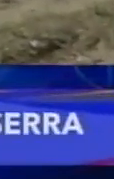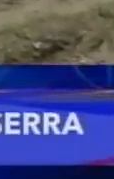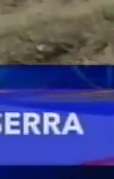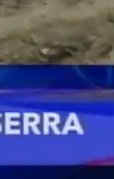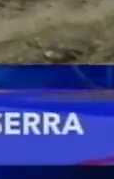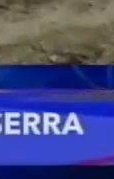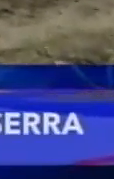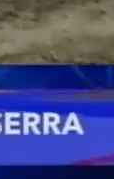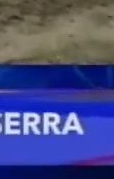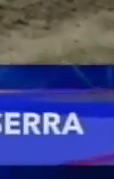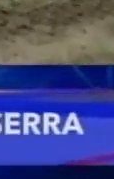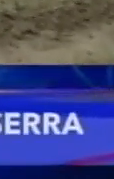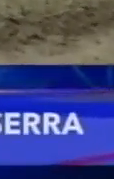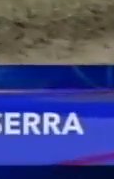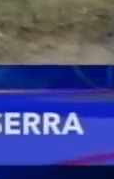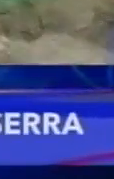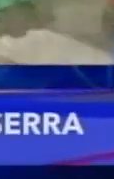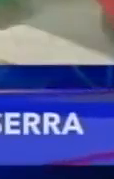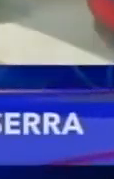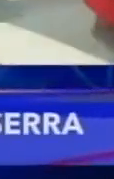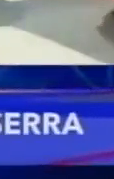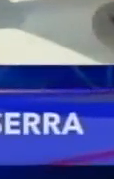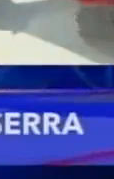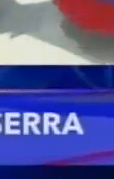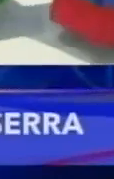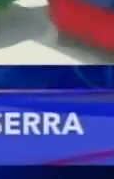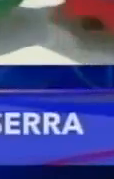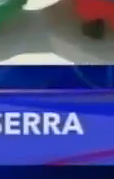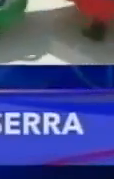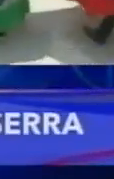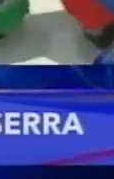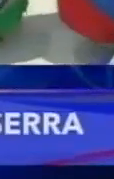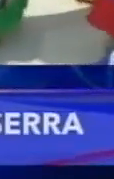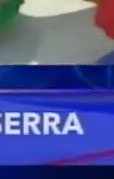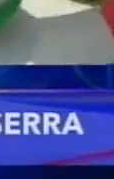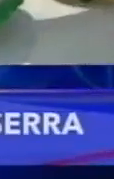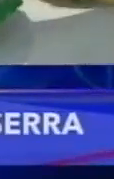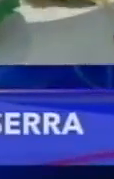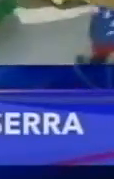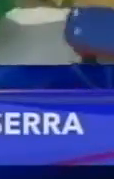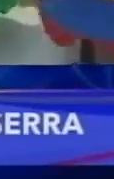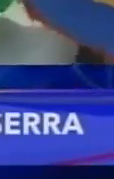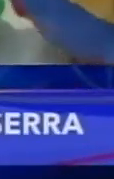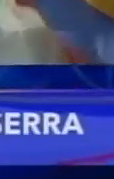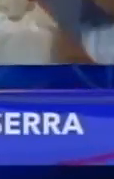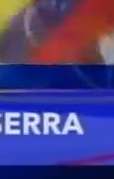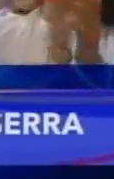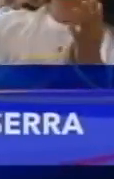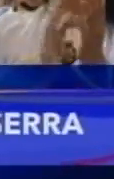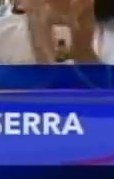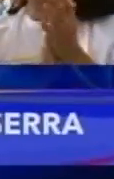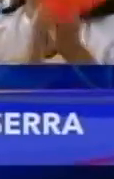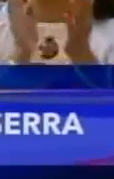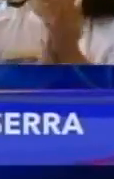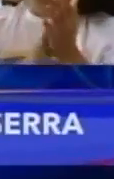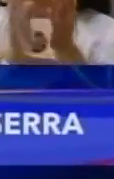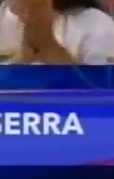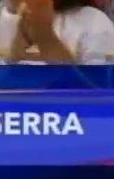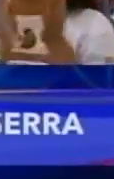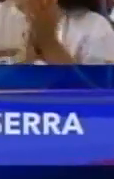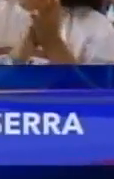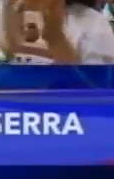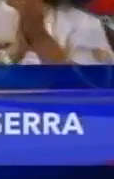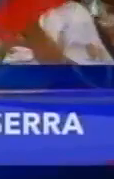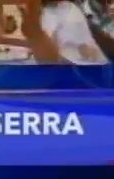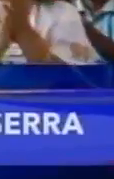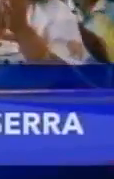área productiva. No le quites el sonido, ¿vale? La capacidad, la fortaleza, que no es solo una escuela, por aquí está mi compañera ministra